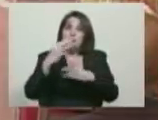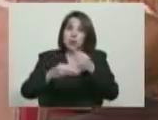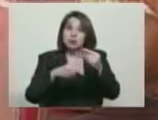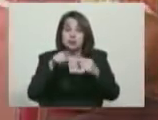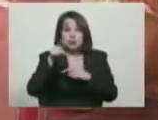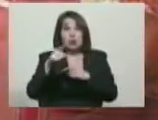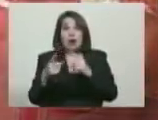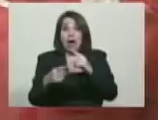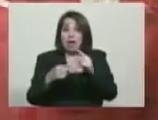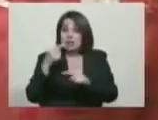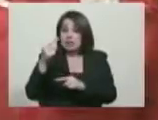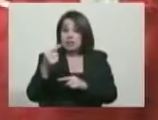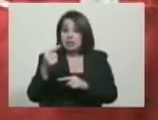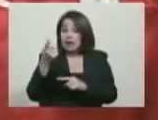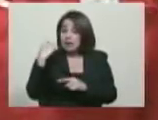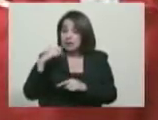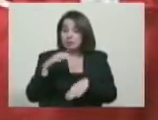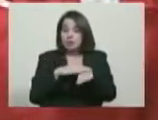ayer.